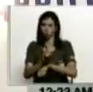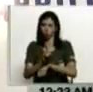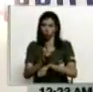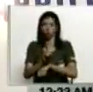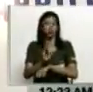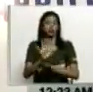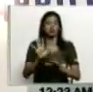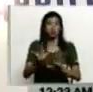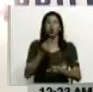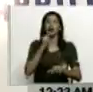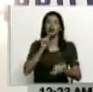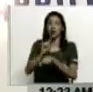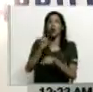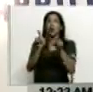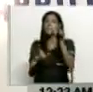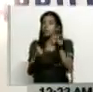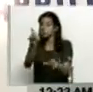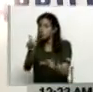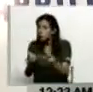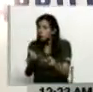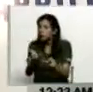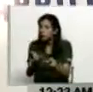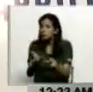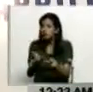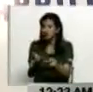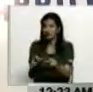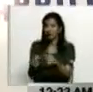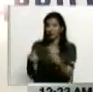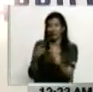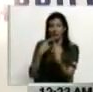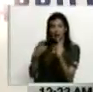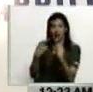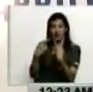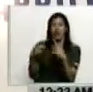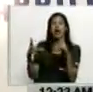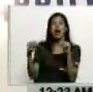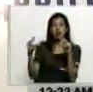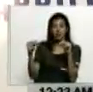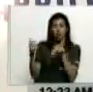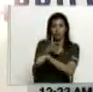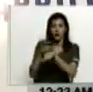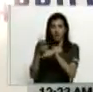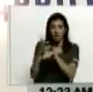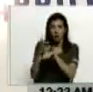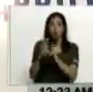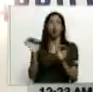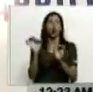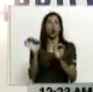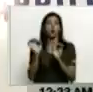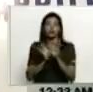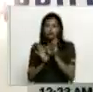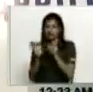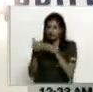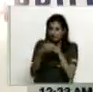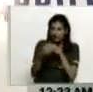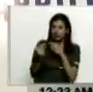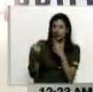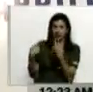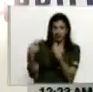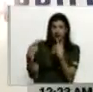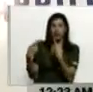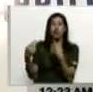yo le digo aquellos que negocian con el gobierno que negocian